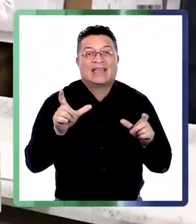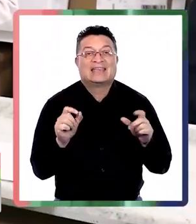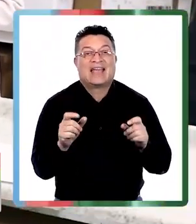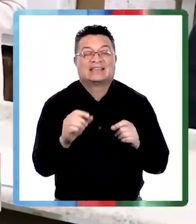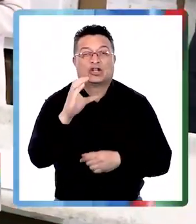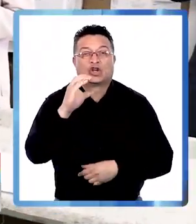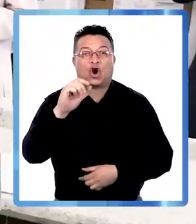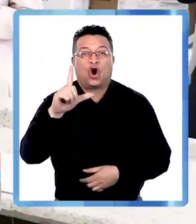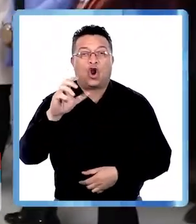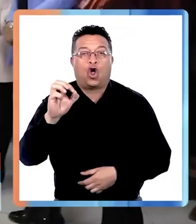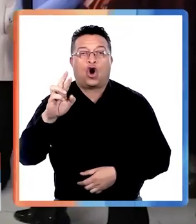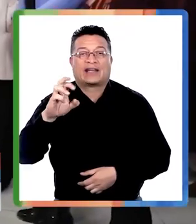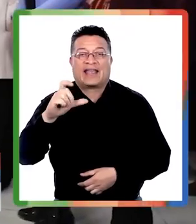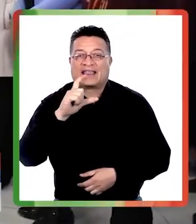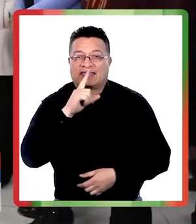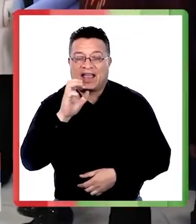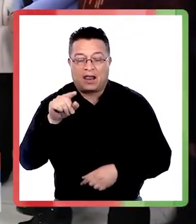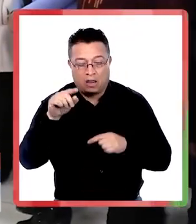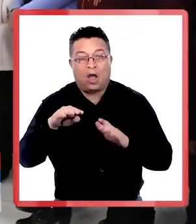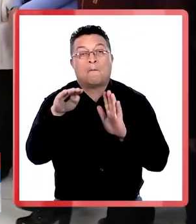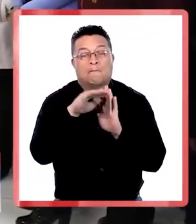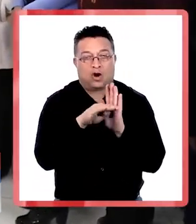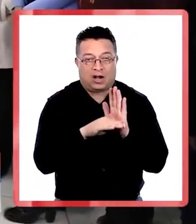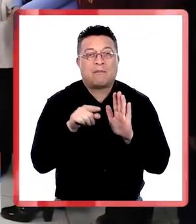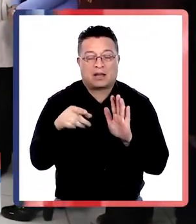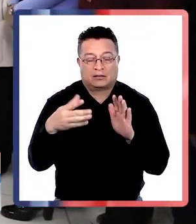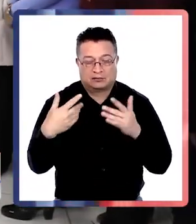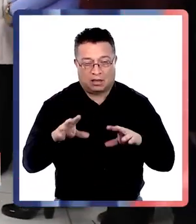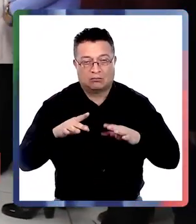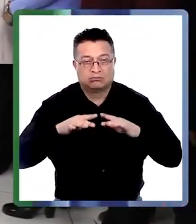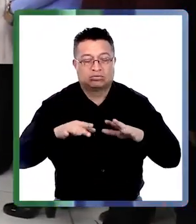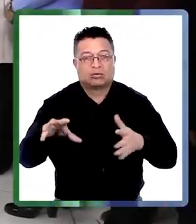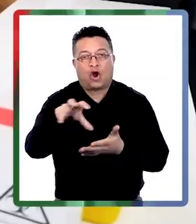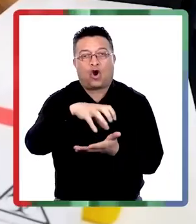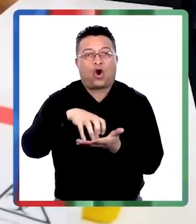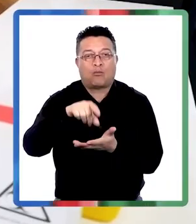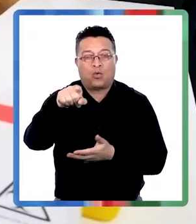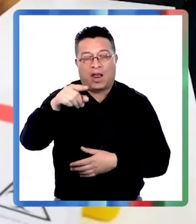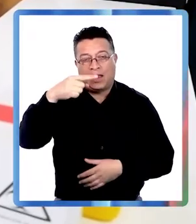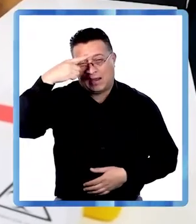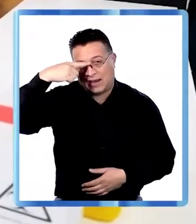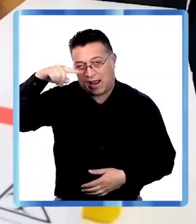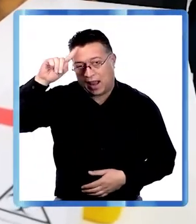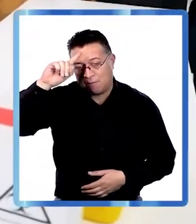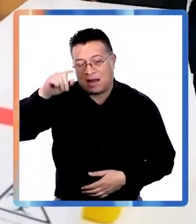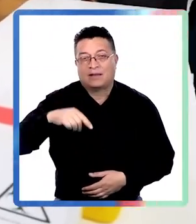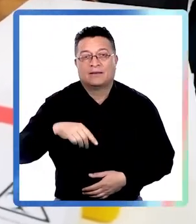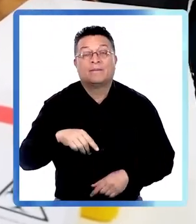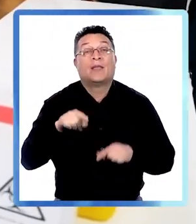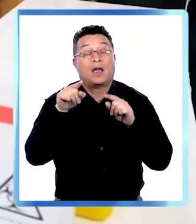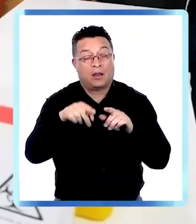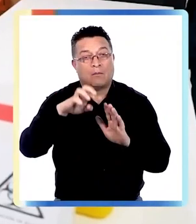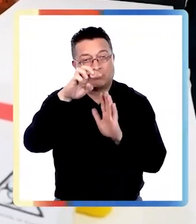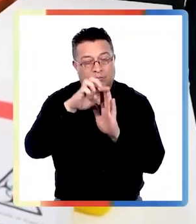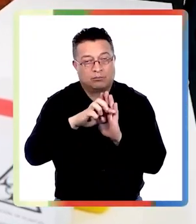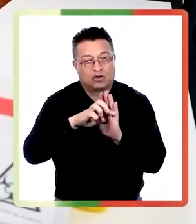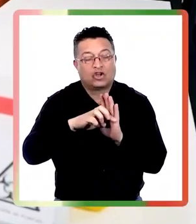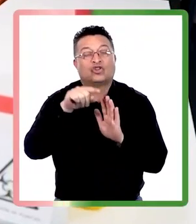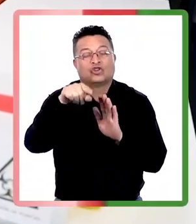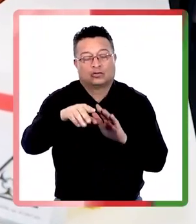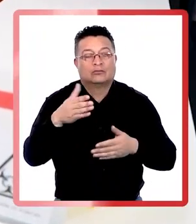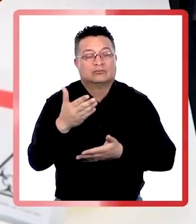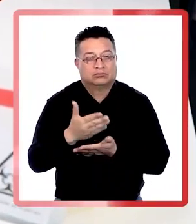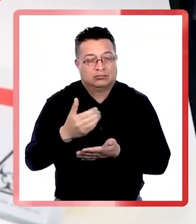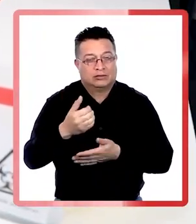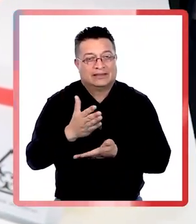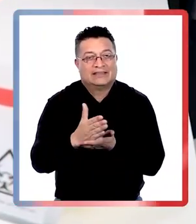es el objetivo principal del programa de tamizaje que se amplió a la comuna de Calama. por medio de un proyecto impulsado en conjunto entre el Servicio de